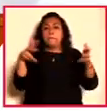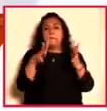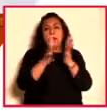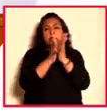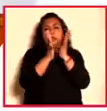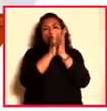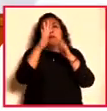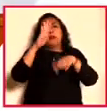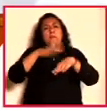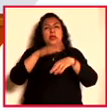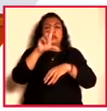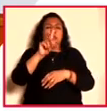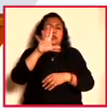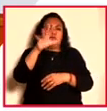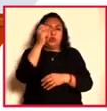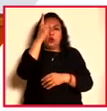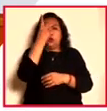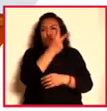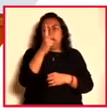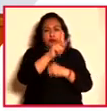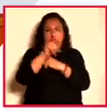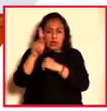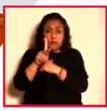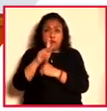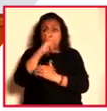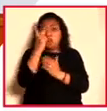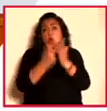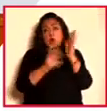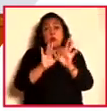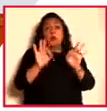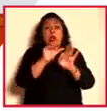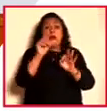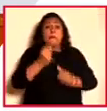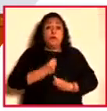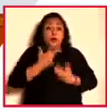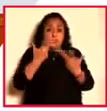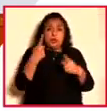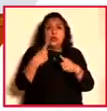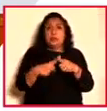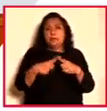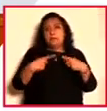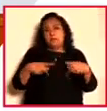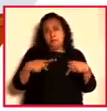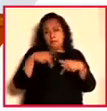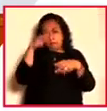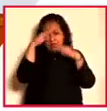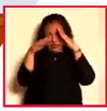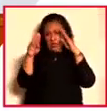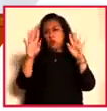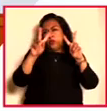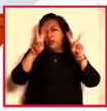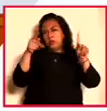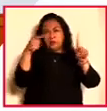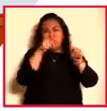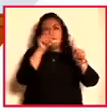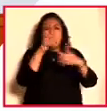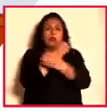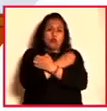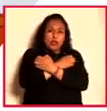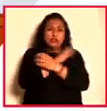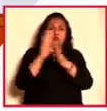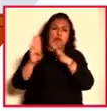de ambos lados de la frontera, con un programa destacado en poesía, así como pensadores que, entre otros temas, se enfocarán en la educación y la